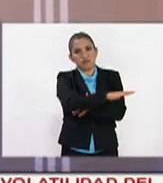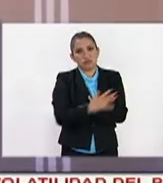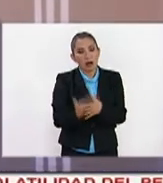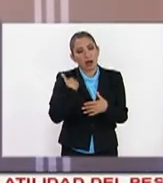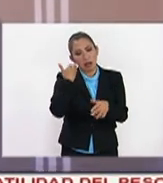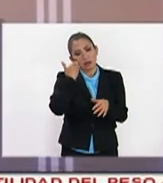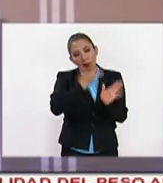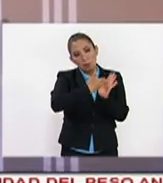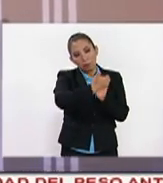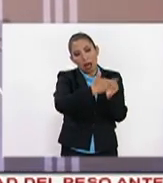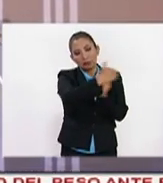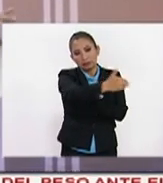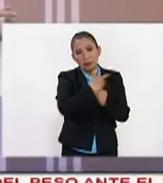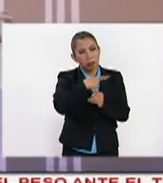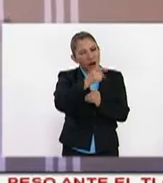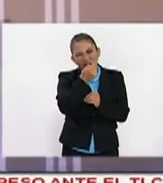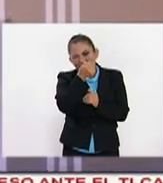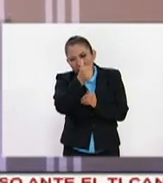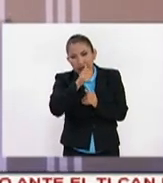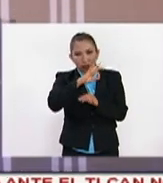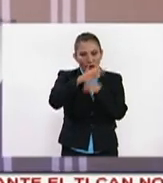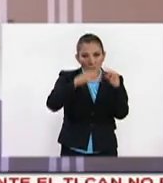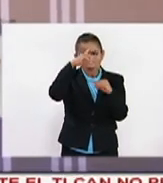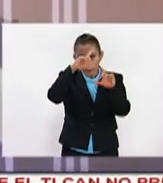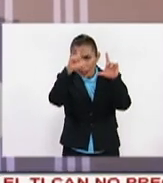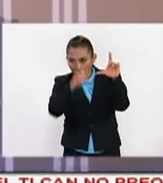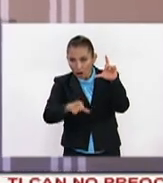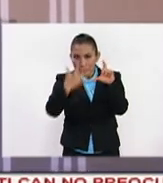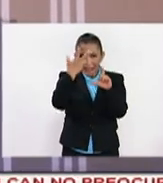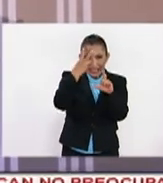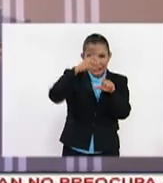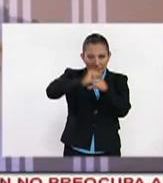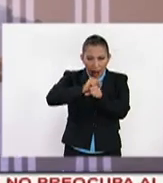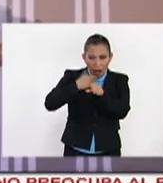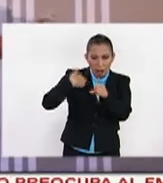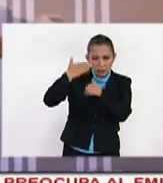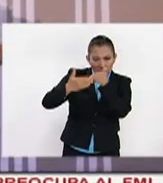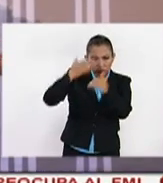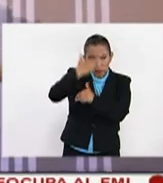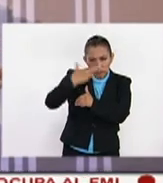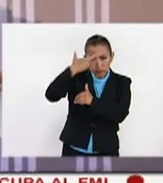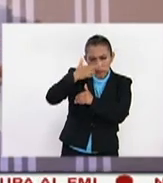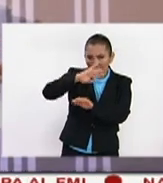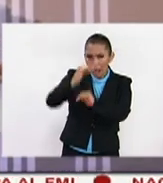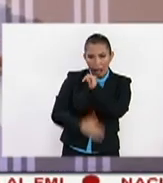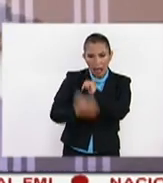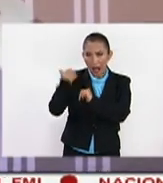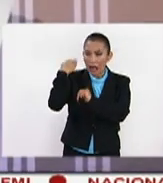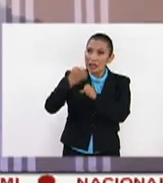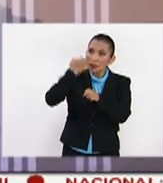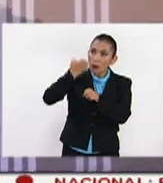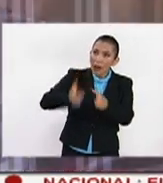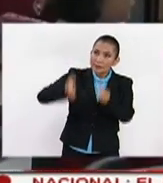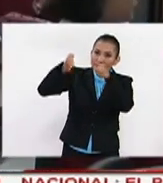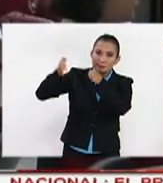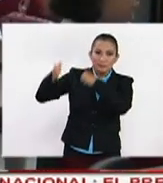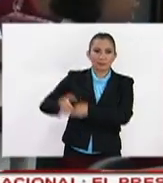se va a tardar unos días más, pero prácticamente en todo el país, después de 3 semanas, vamos a concluir la revisión de las